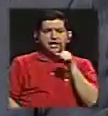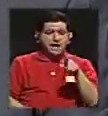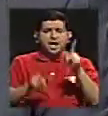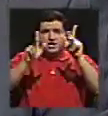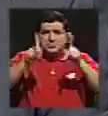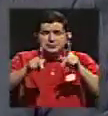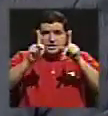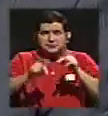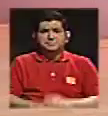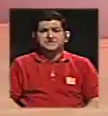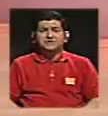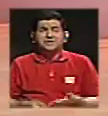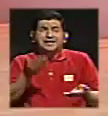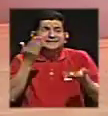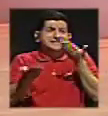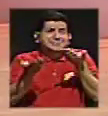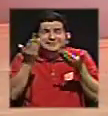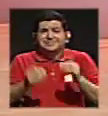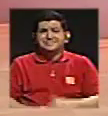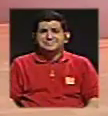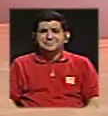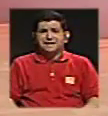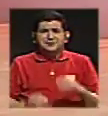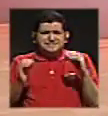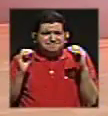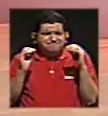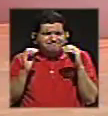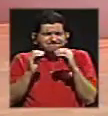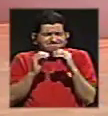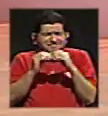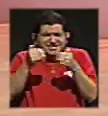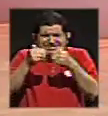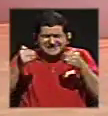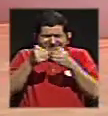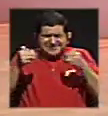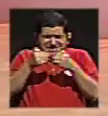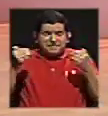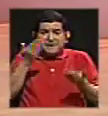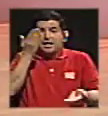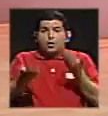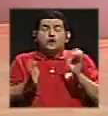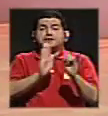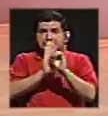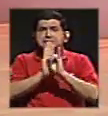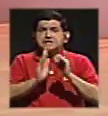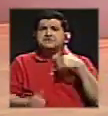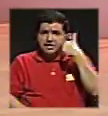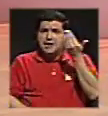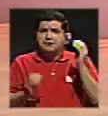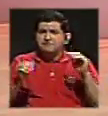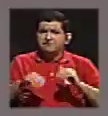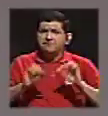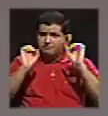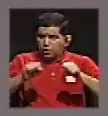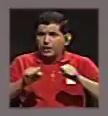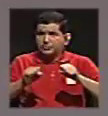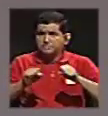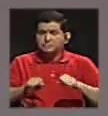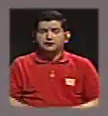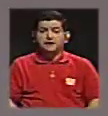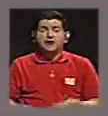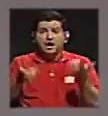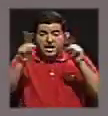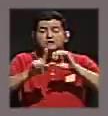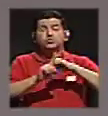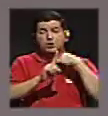esos públicos que son cada vez más segmentados y quizás incluso identificables pues es un